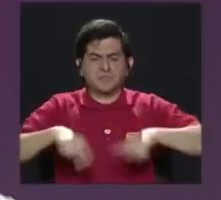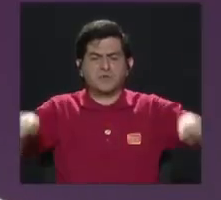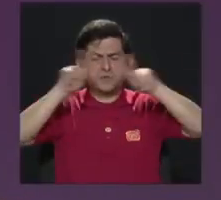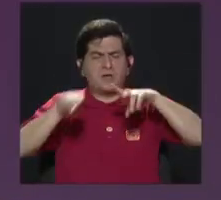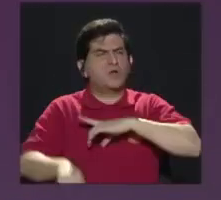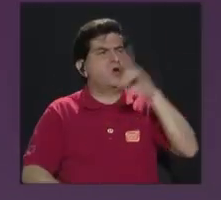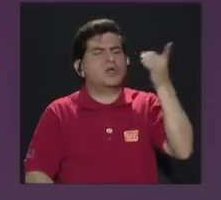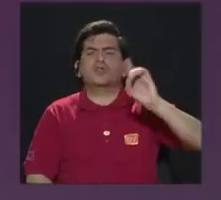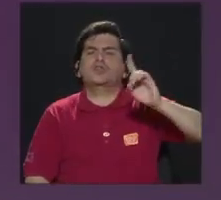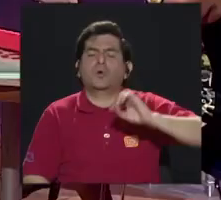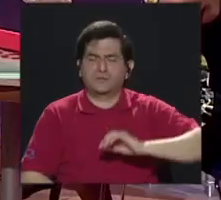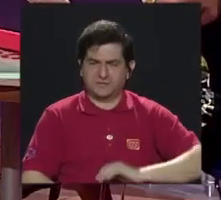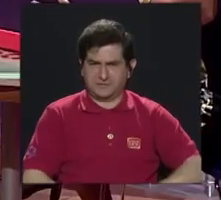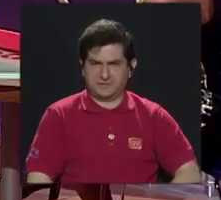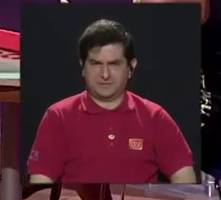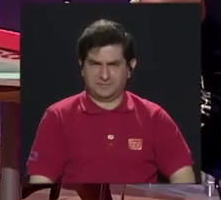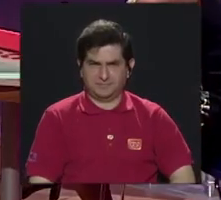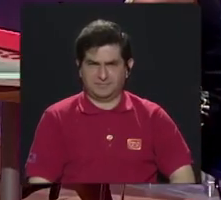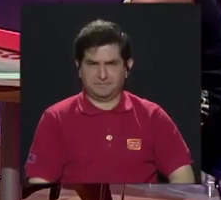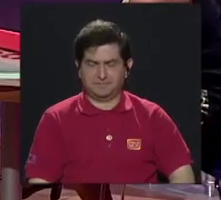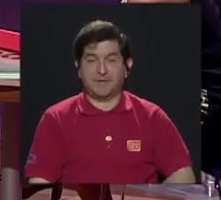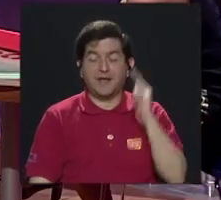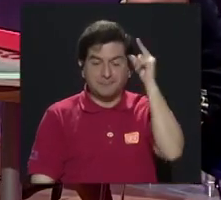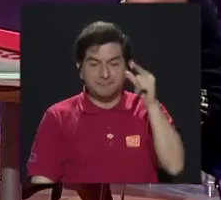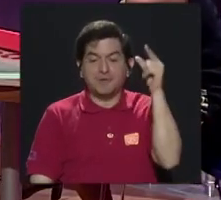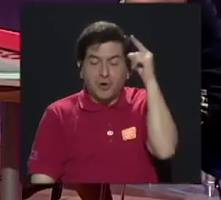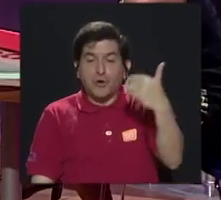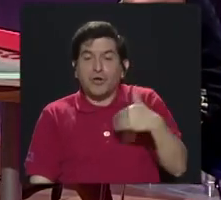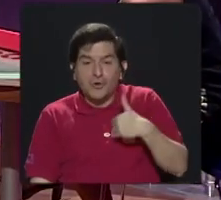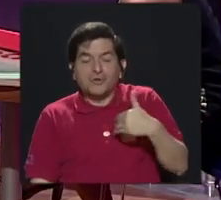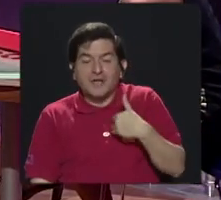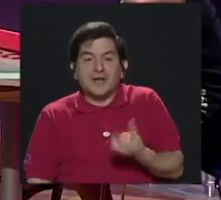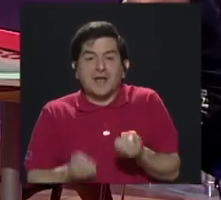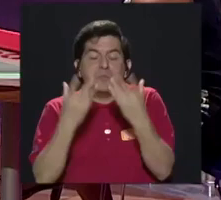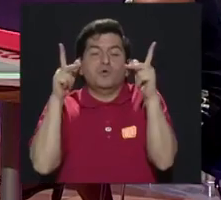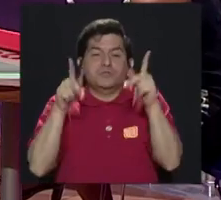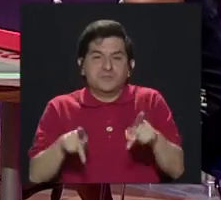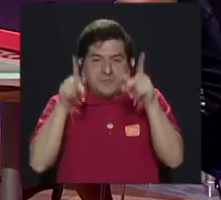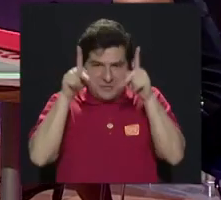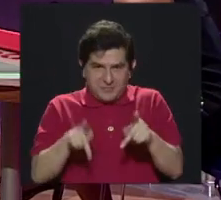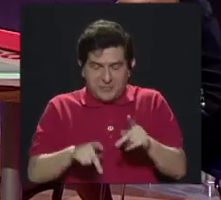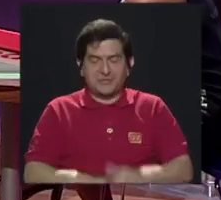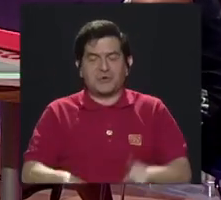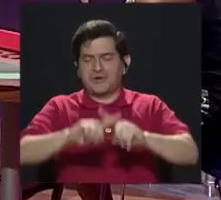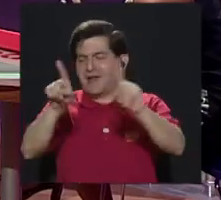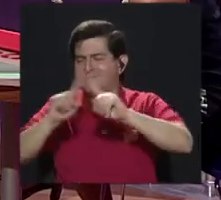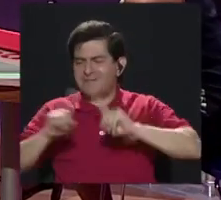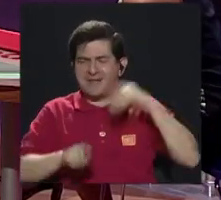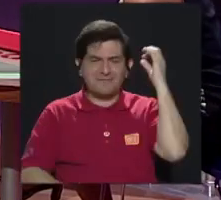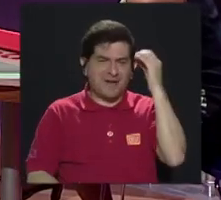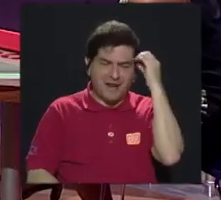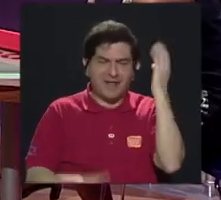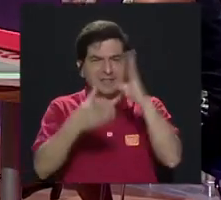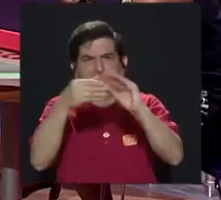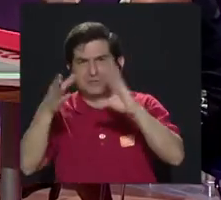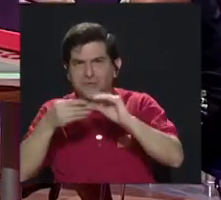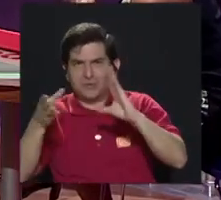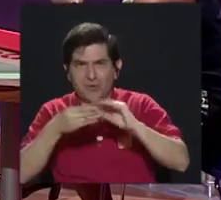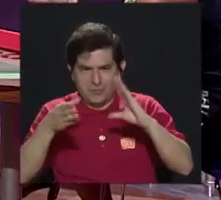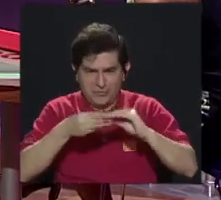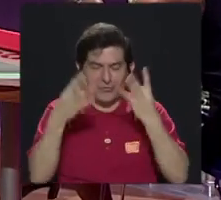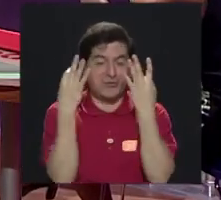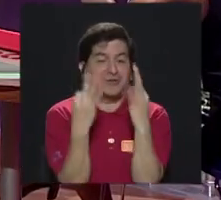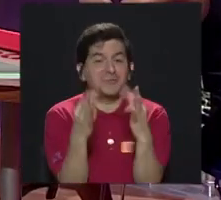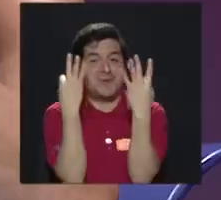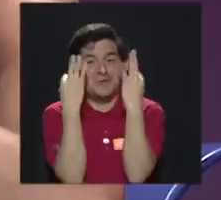Tal vez un poco, bueno, sobre eso. Evidentemente tenemos mucho público, muchas opiniones y muchas observaciones. Tenemos que